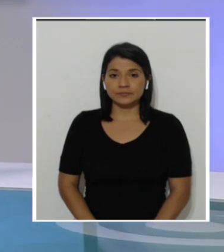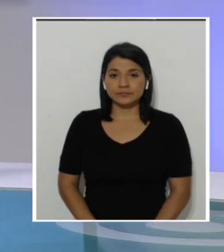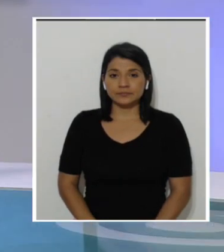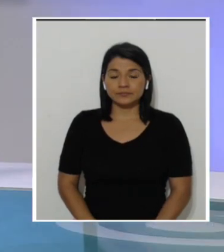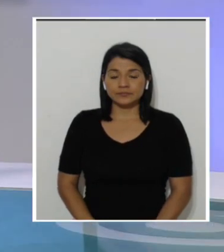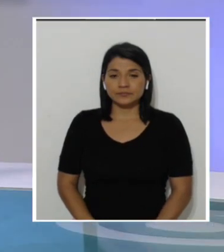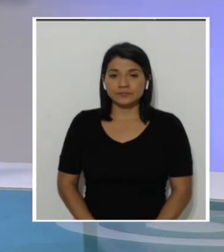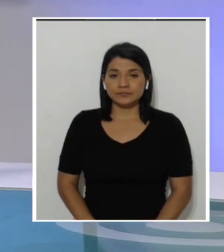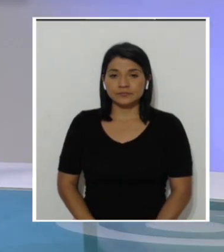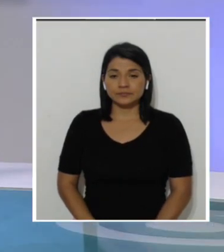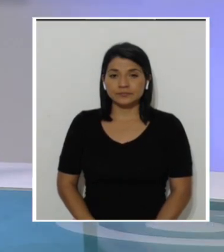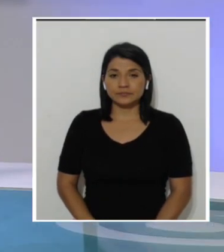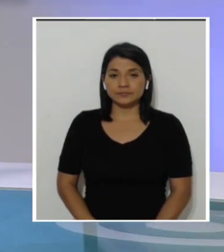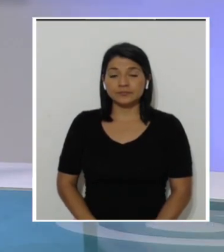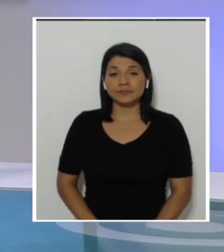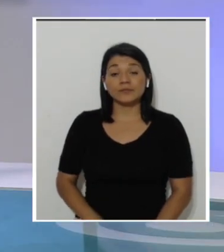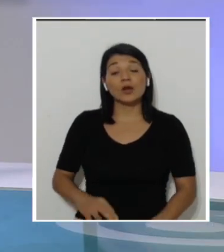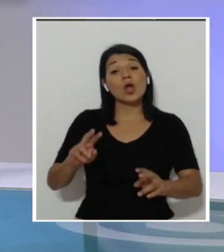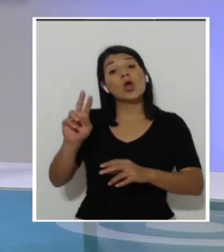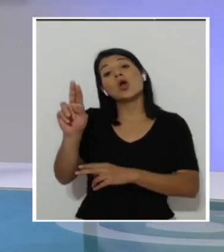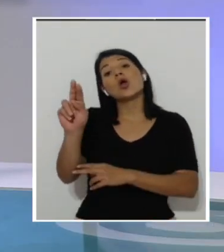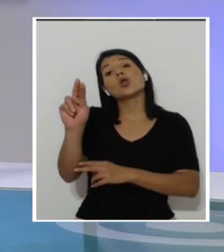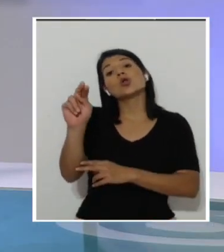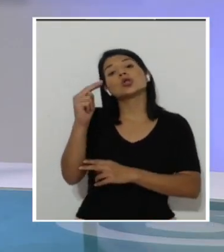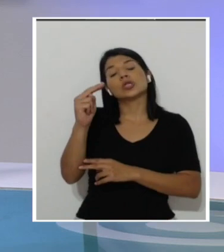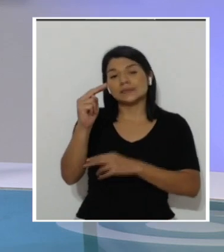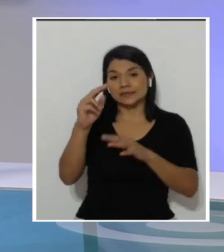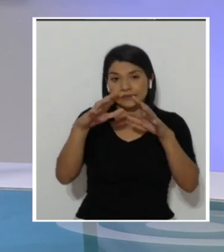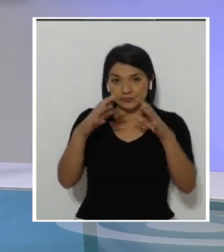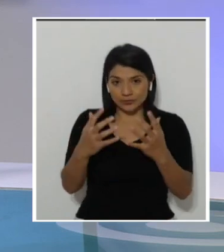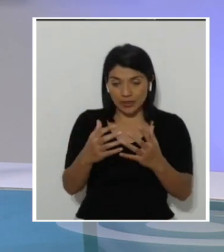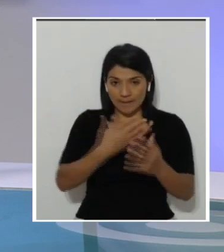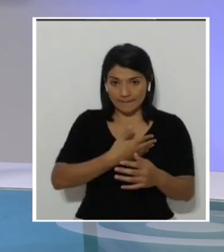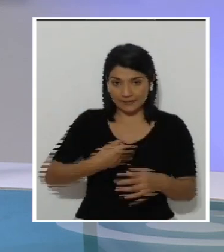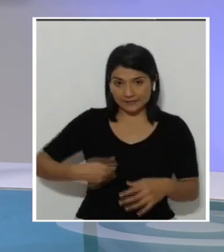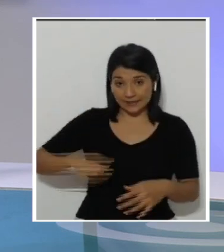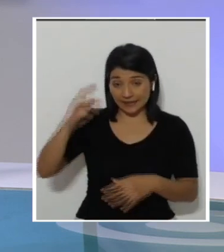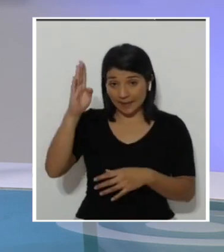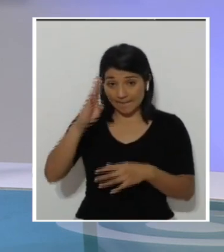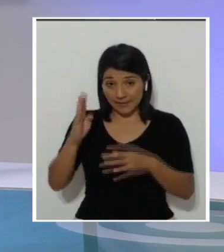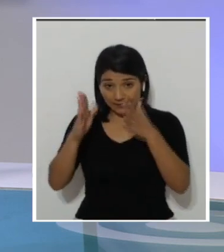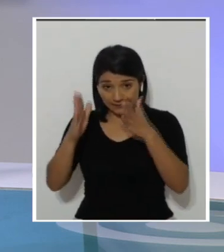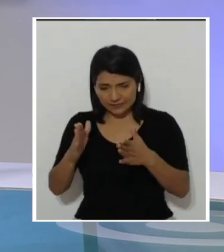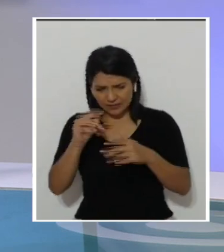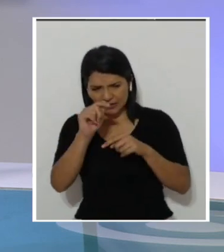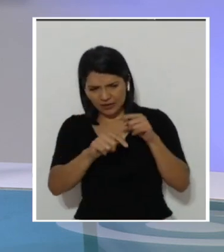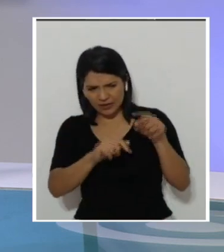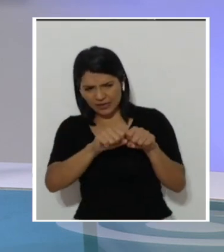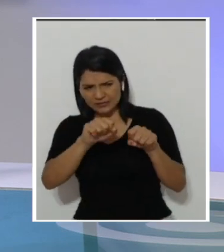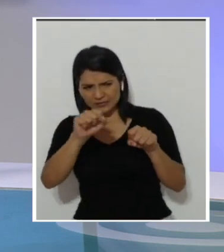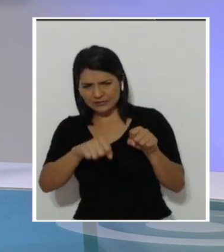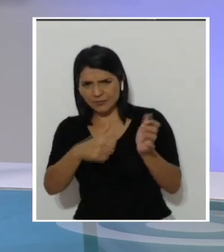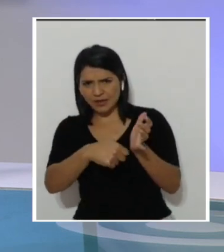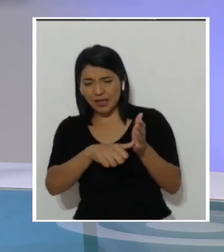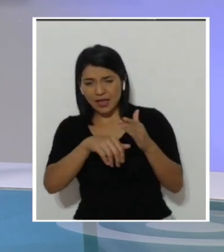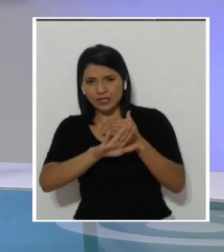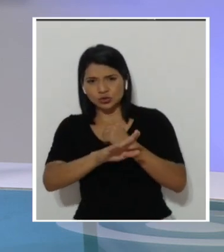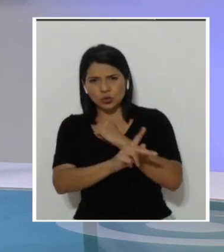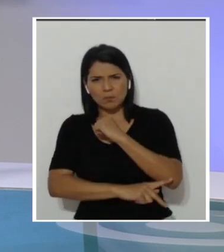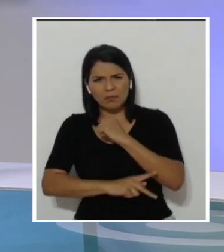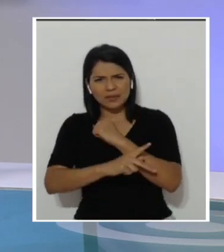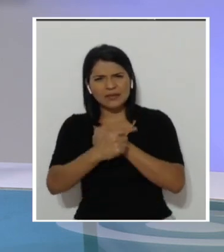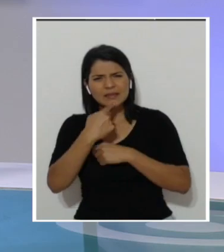En las noticias del mundo, el presidente brasileño Jair Bolsonaro cuestionó el sistema electoral en su país, señalando poca transparencia para las